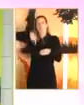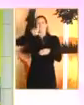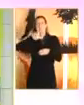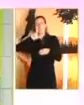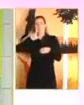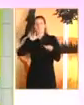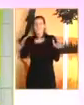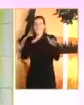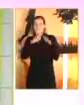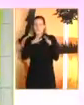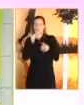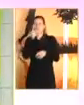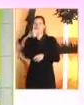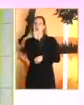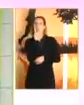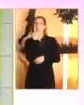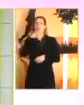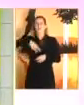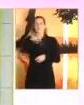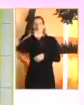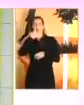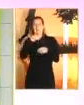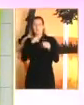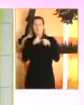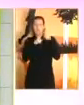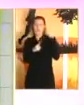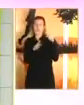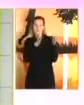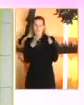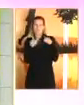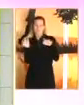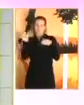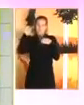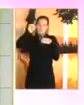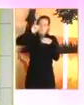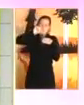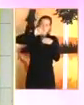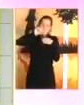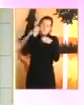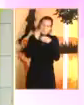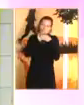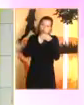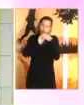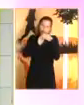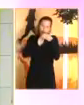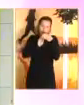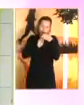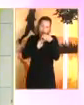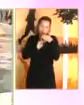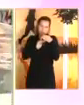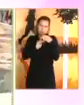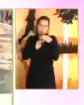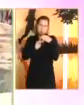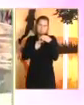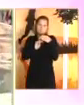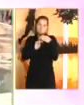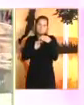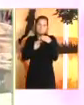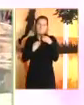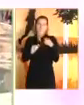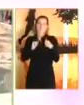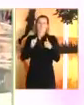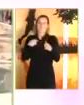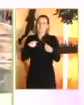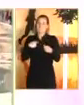medio. De, estamos poniendo la mesa. Es lo que tiene la investigación científica, hijo. Ya. Encima tengo